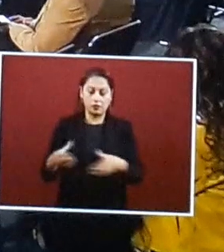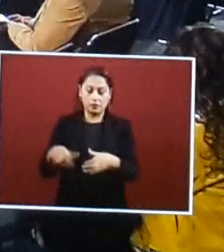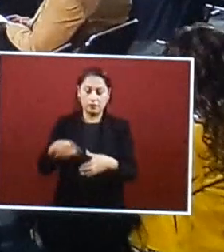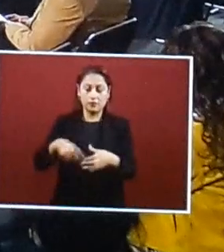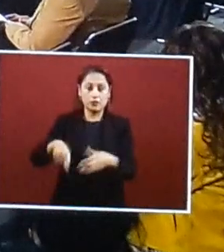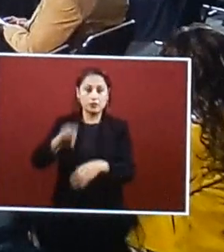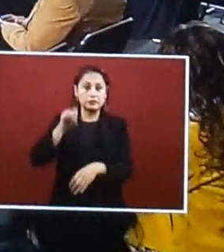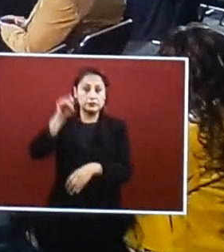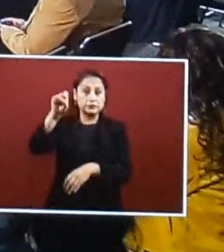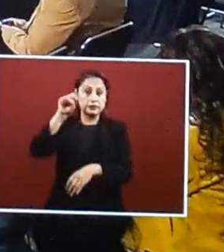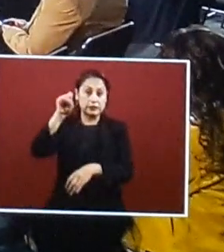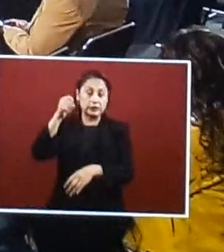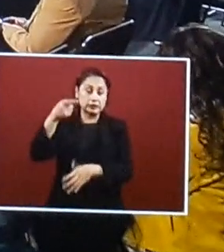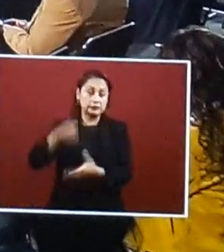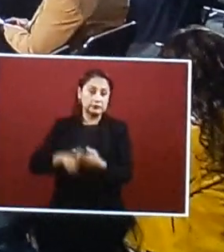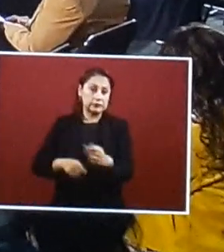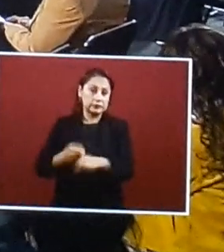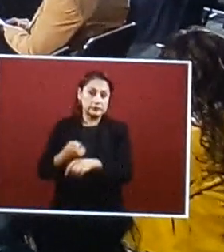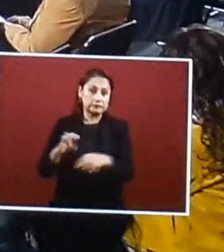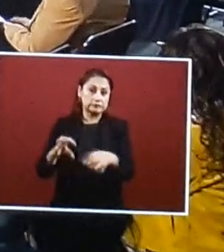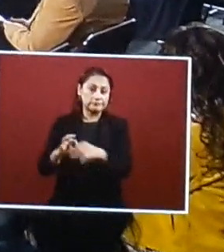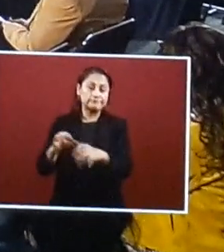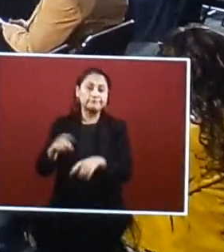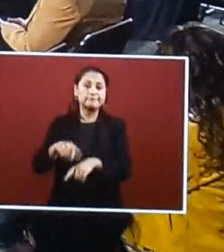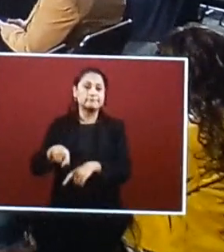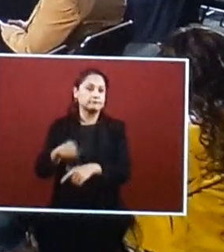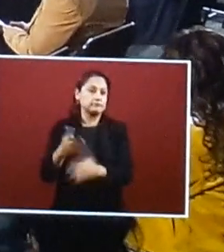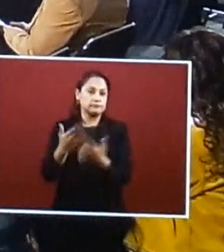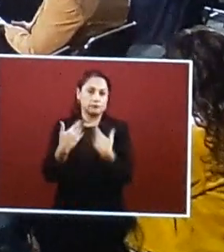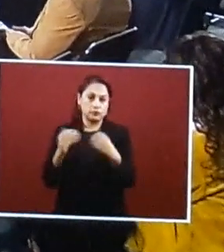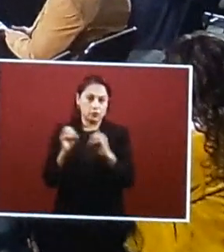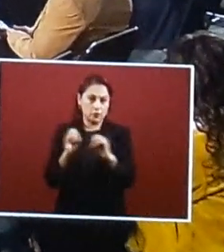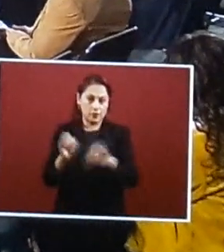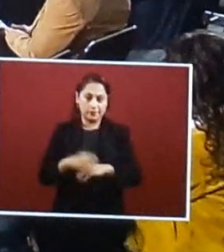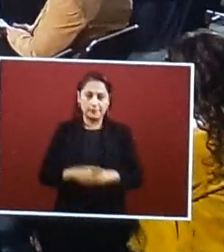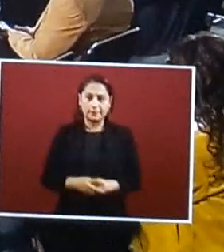paraestatales, no se